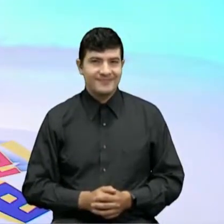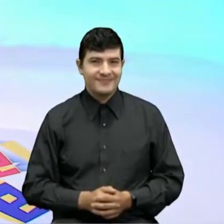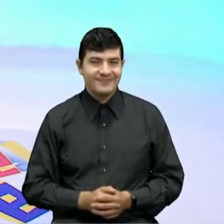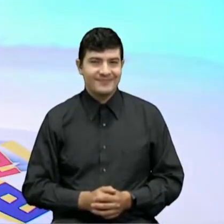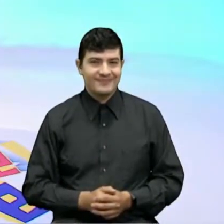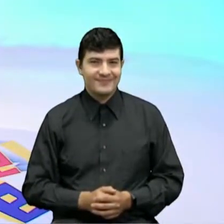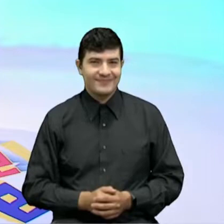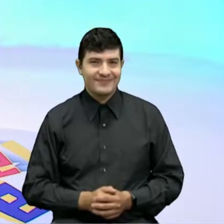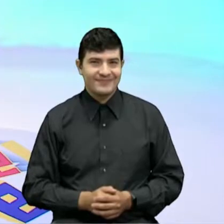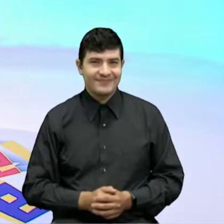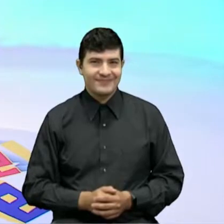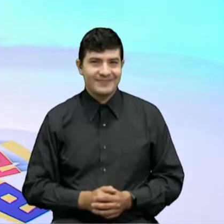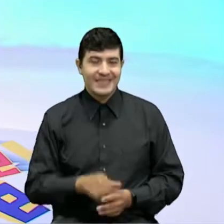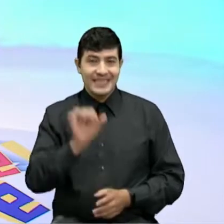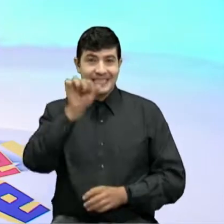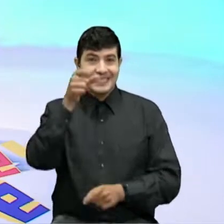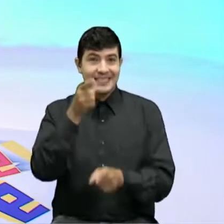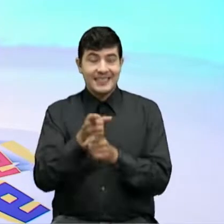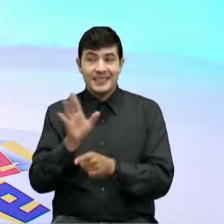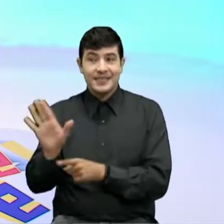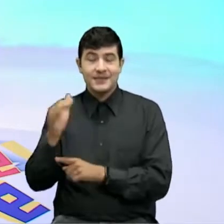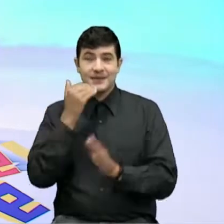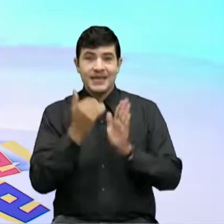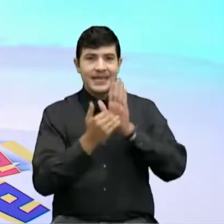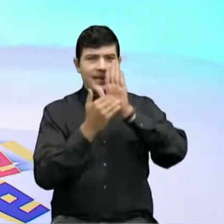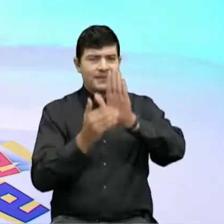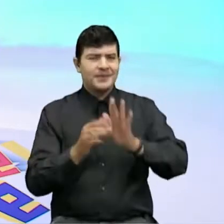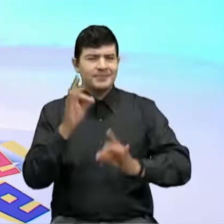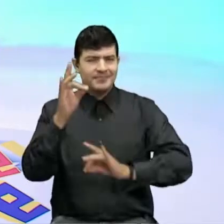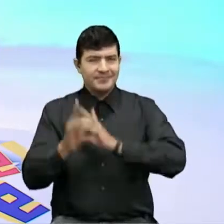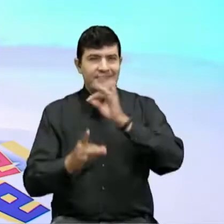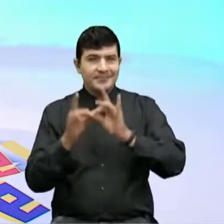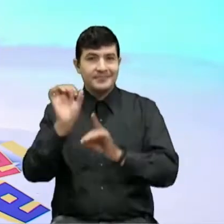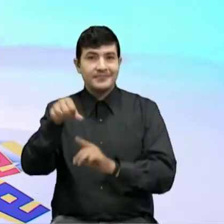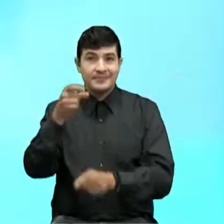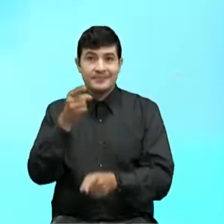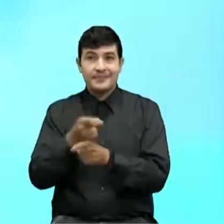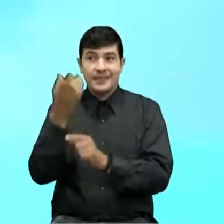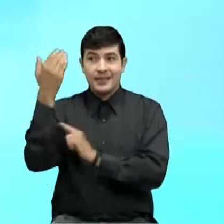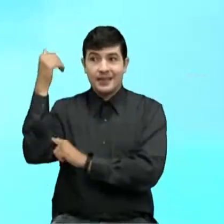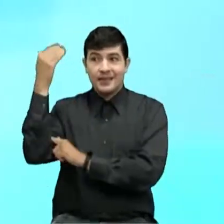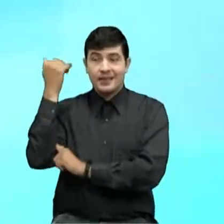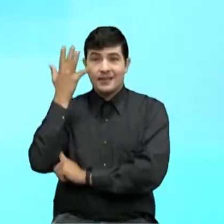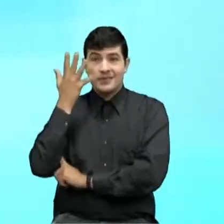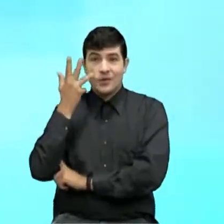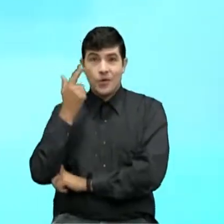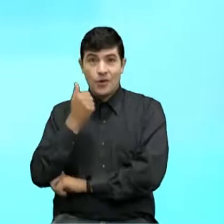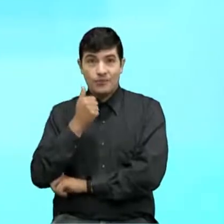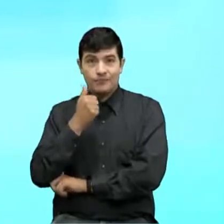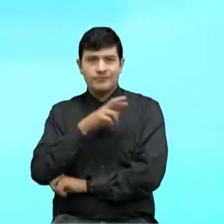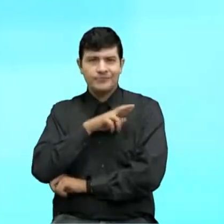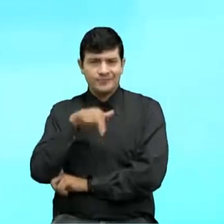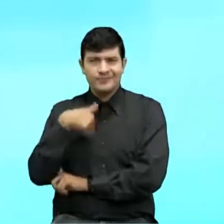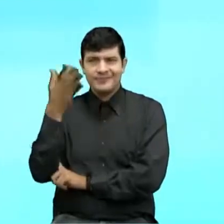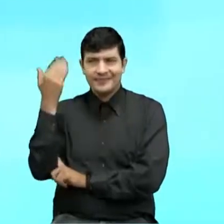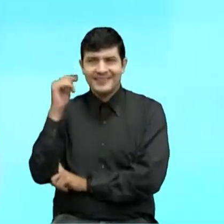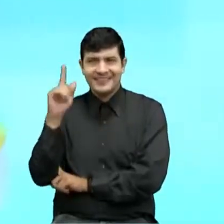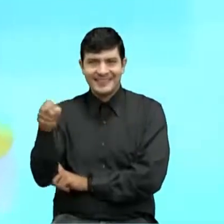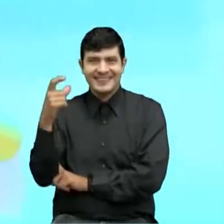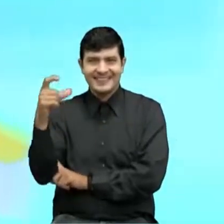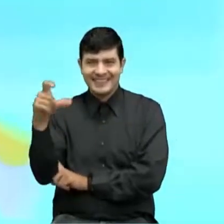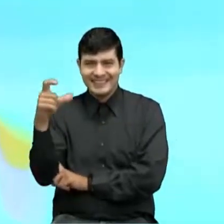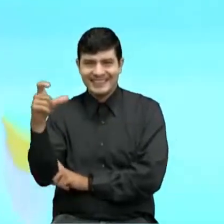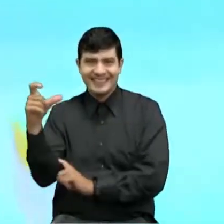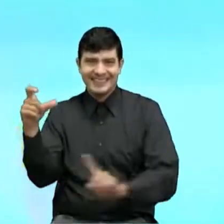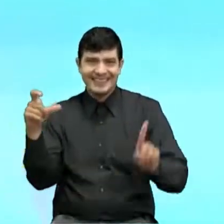Bueno, allí teníamos entonces un ejemplo a propósito que hace unos días tuvimos el partido del Cúcuta